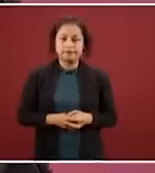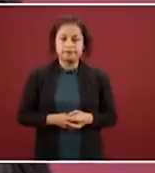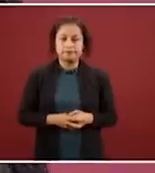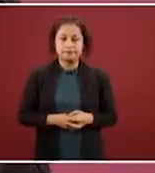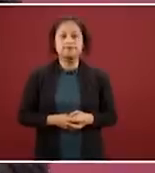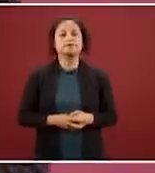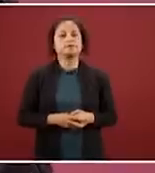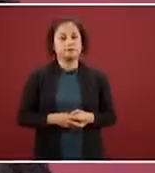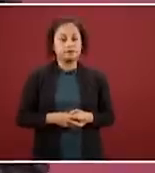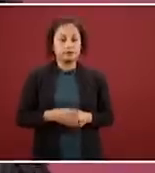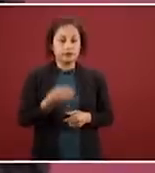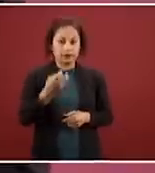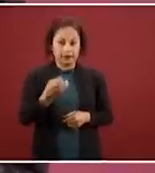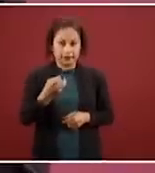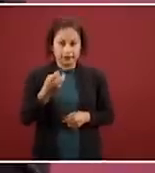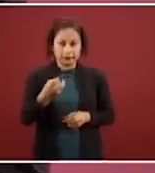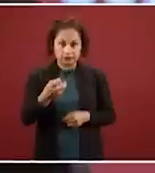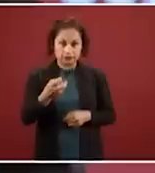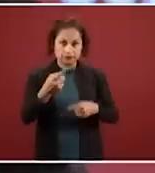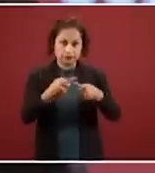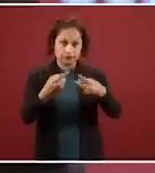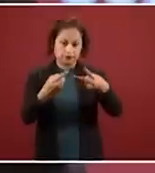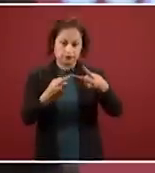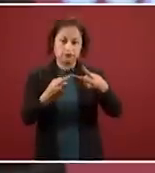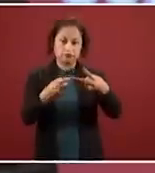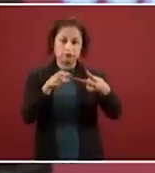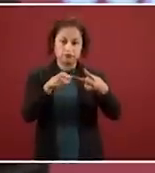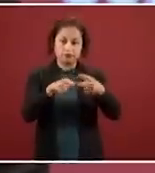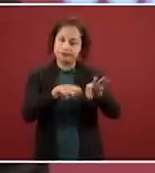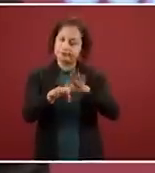En eso vamos a trabajar mucho.